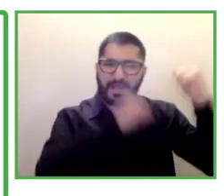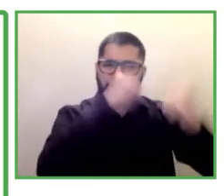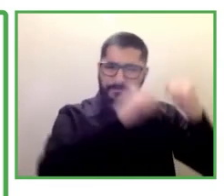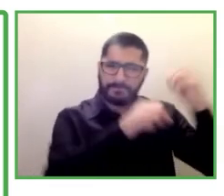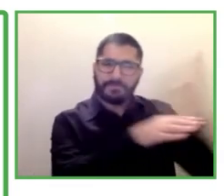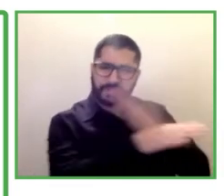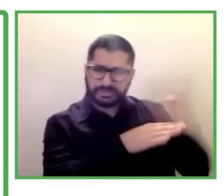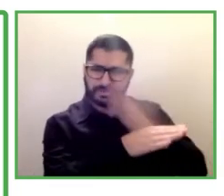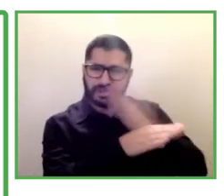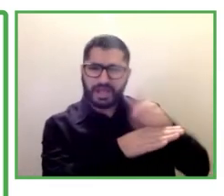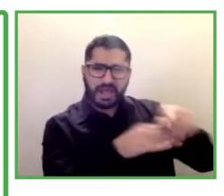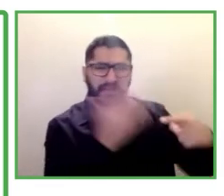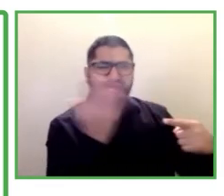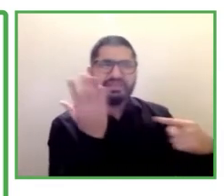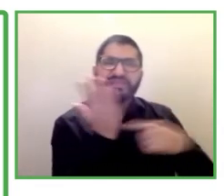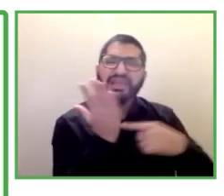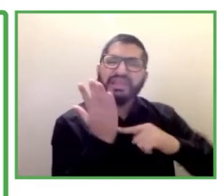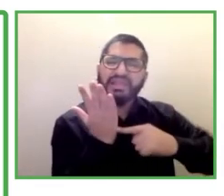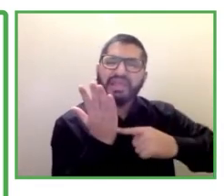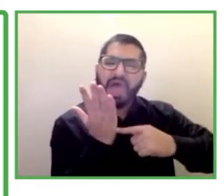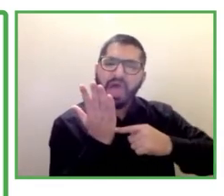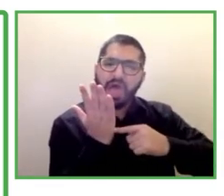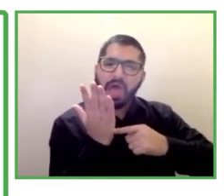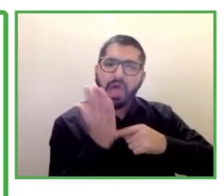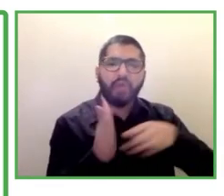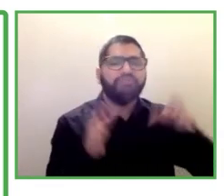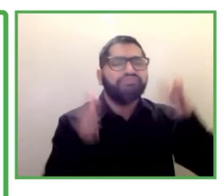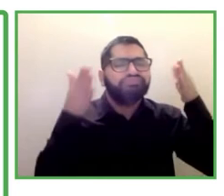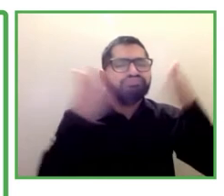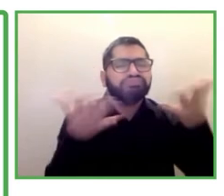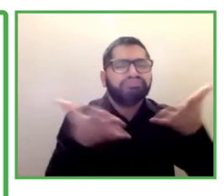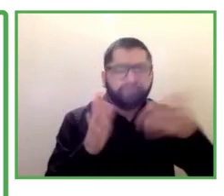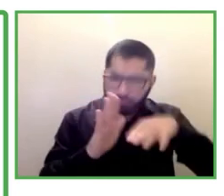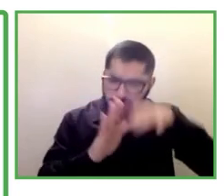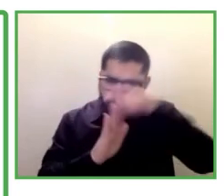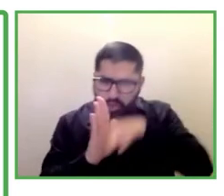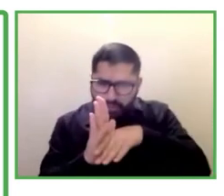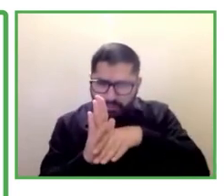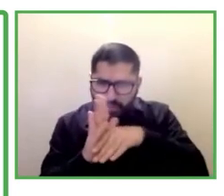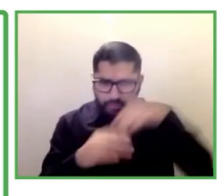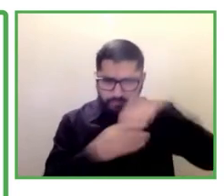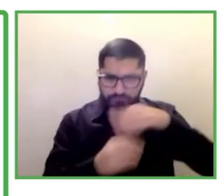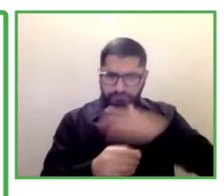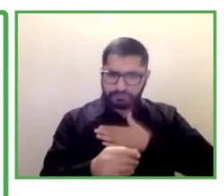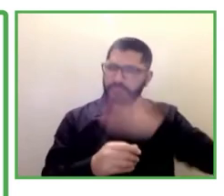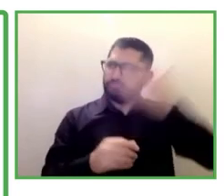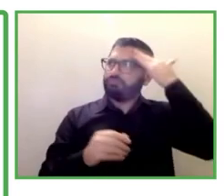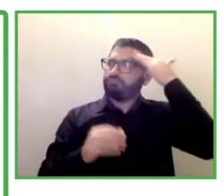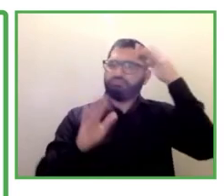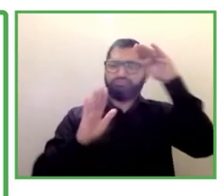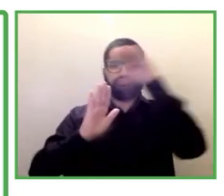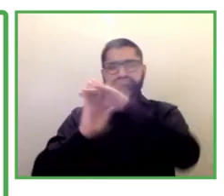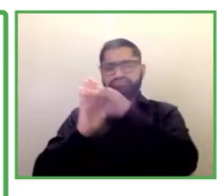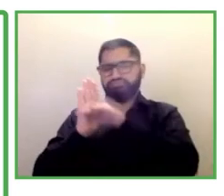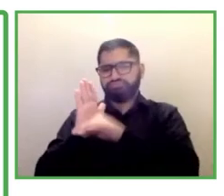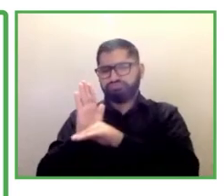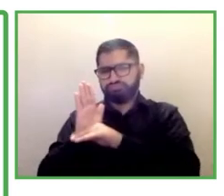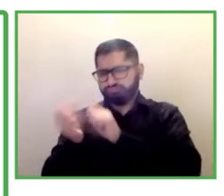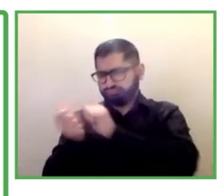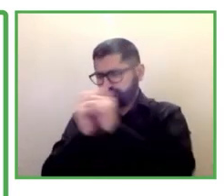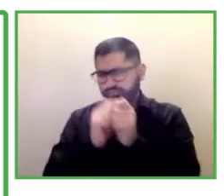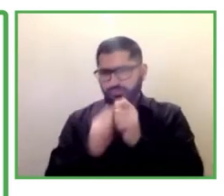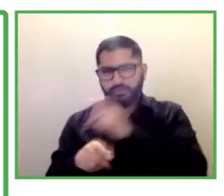como un socio estratégico para su programa de graduados y ya ha tenido más de